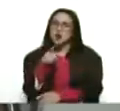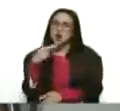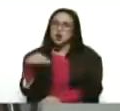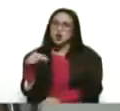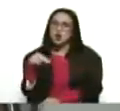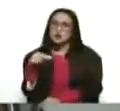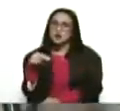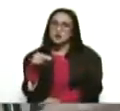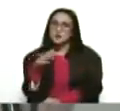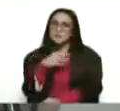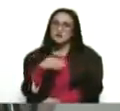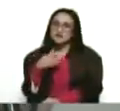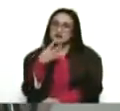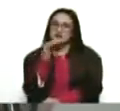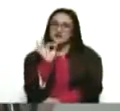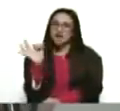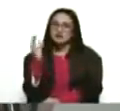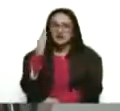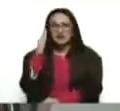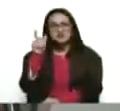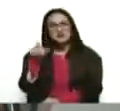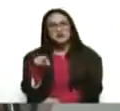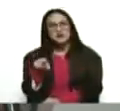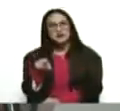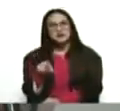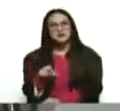y quiero saber eso.